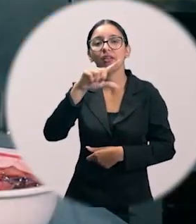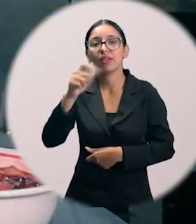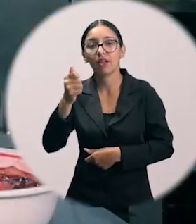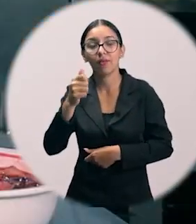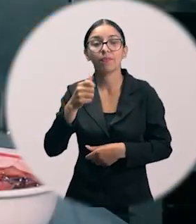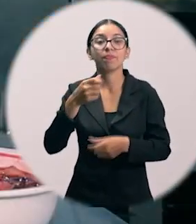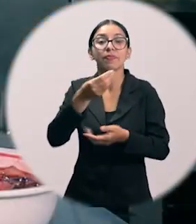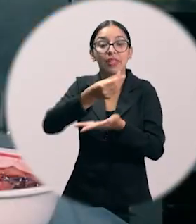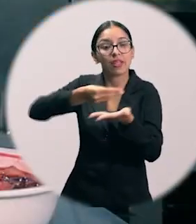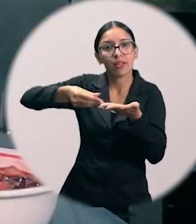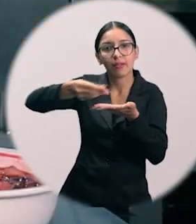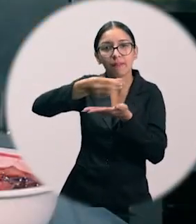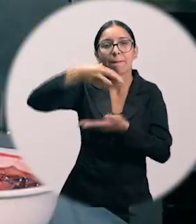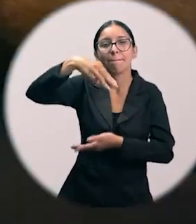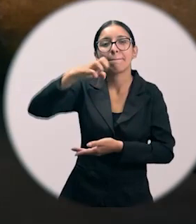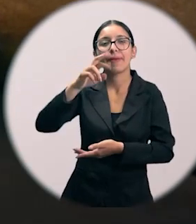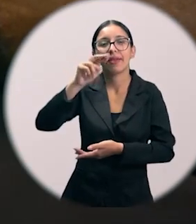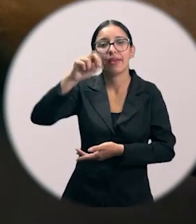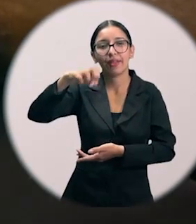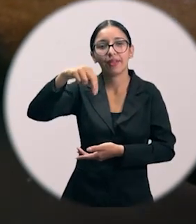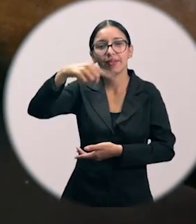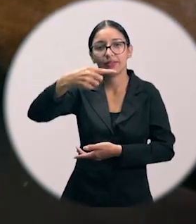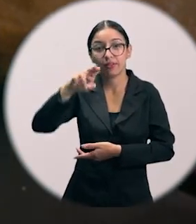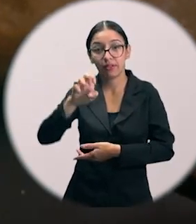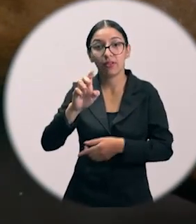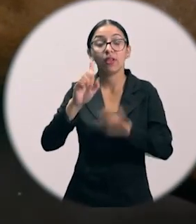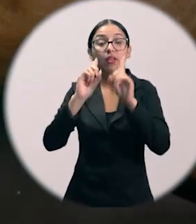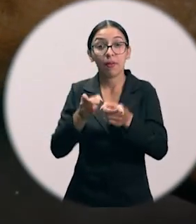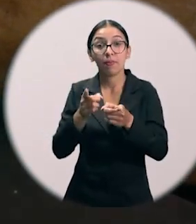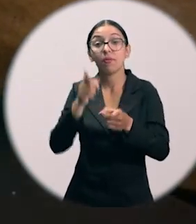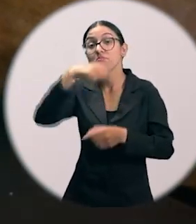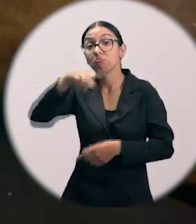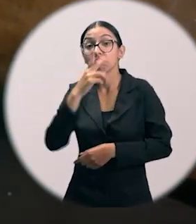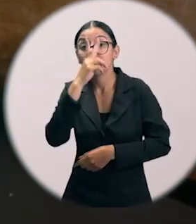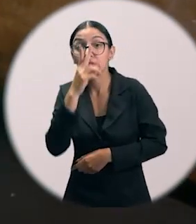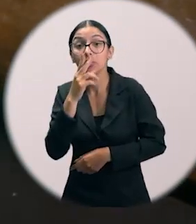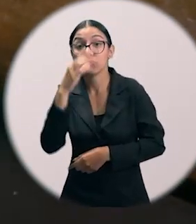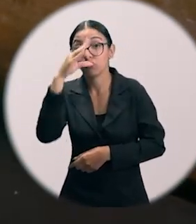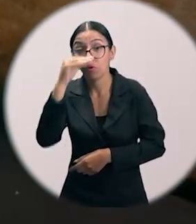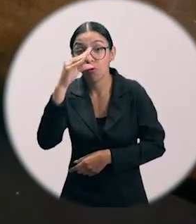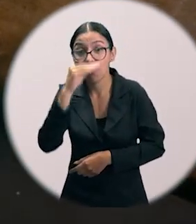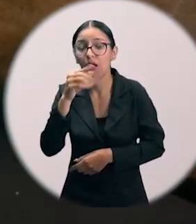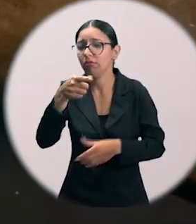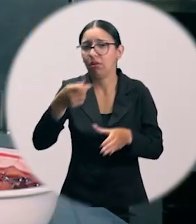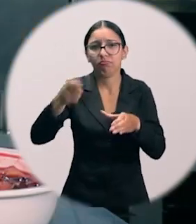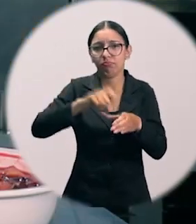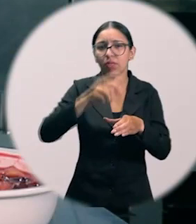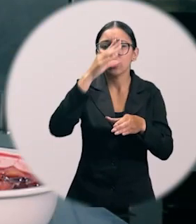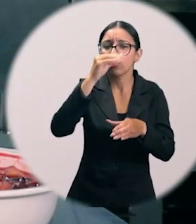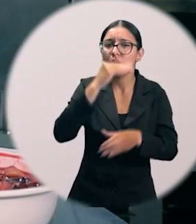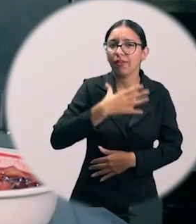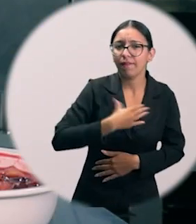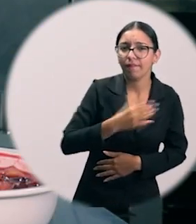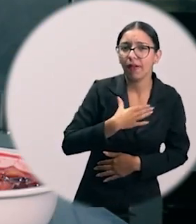unos merengues. Y esto también podemos ir poniéndolo, de repente si a alguien le gusta el chocolate, le podemos agregar chocolate